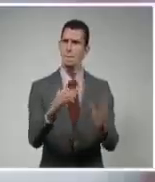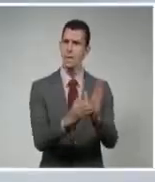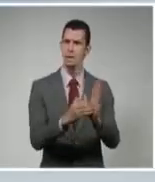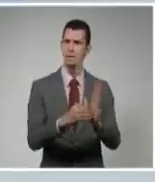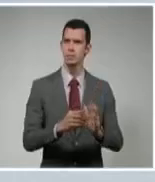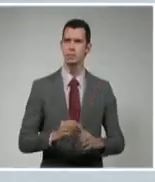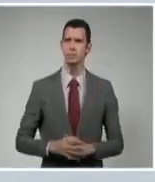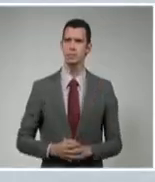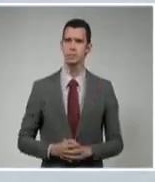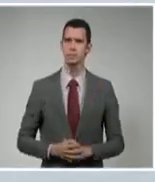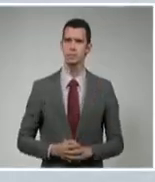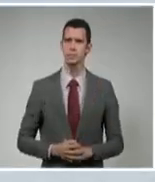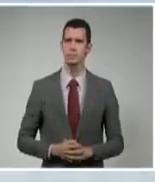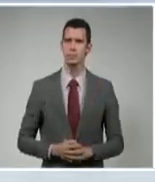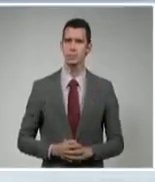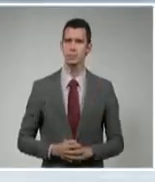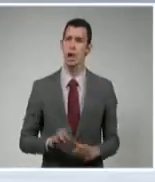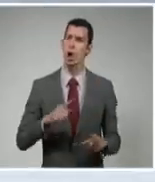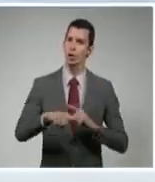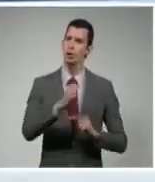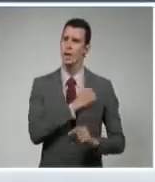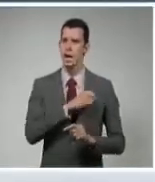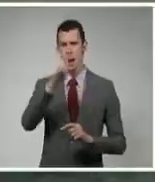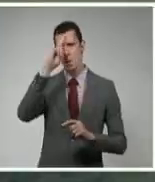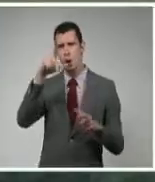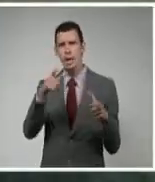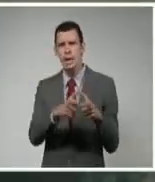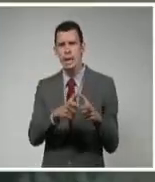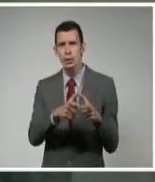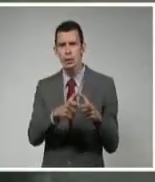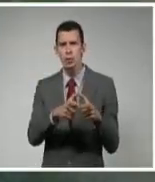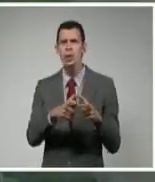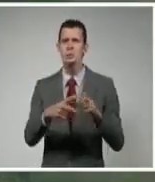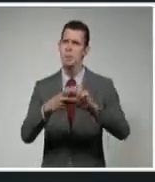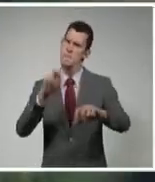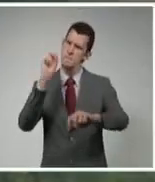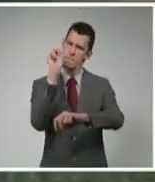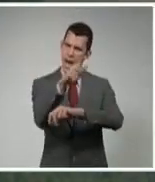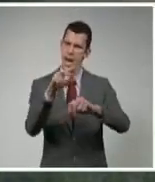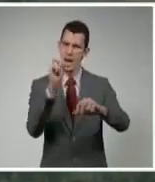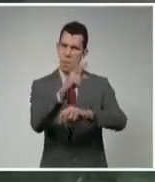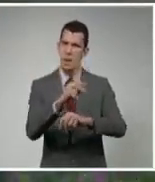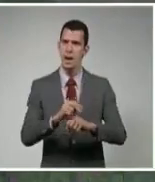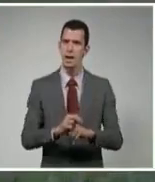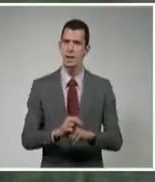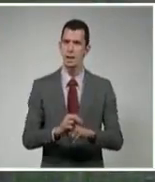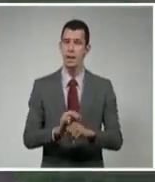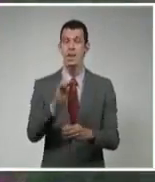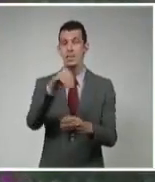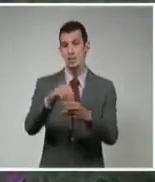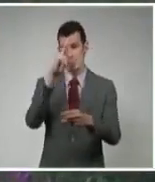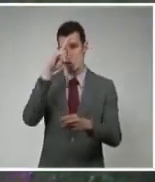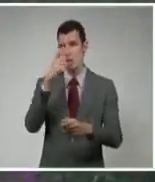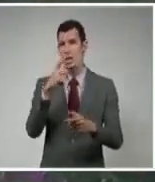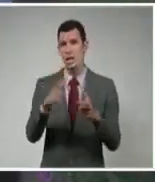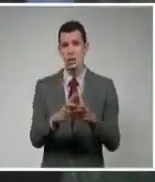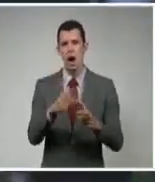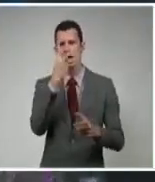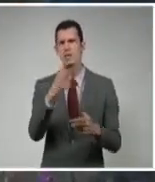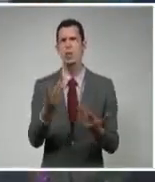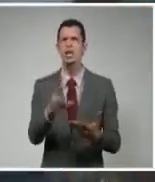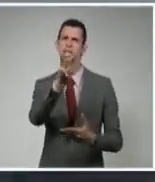atienden 34,000 personas y este es el ómnibus, uno de los que traslada al personal del Hospital Provincial. También